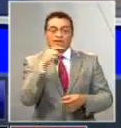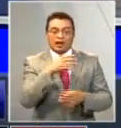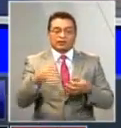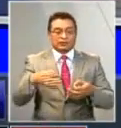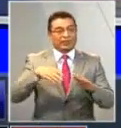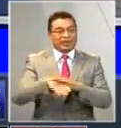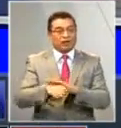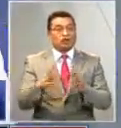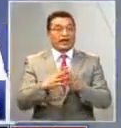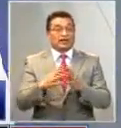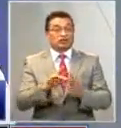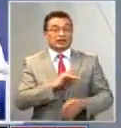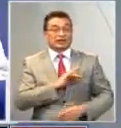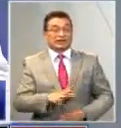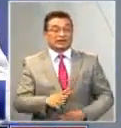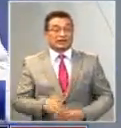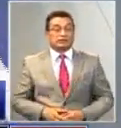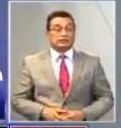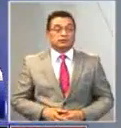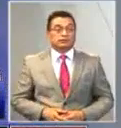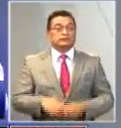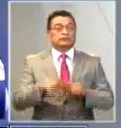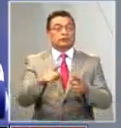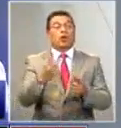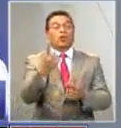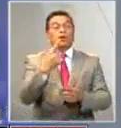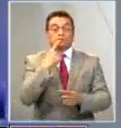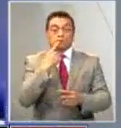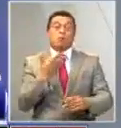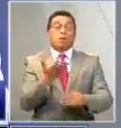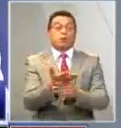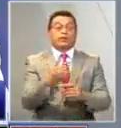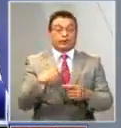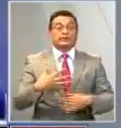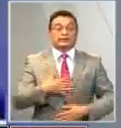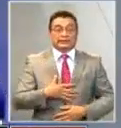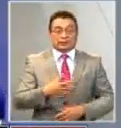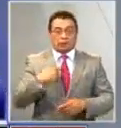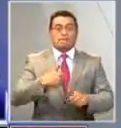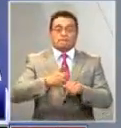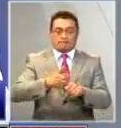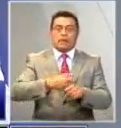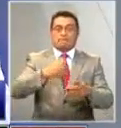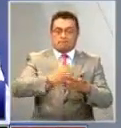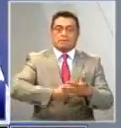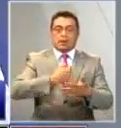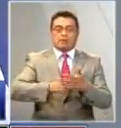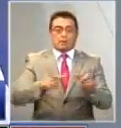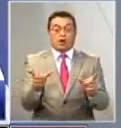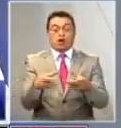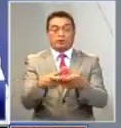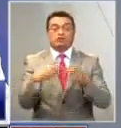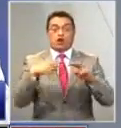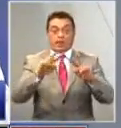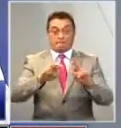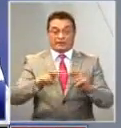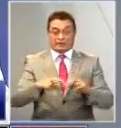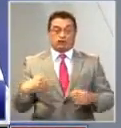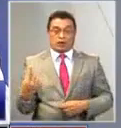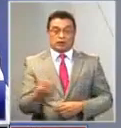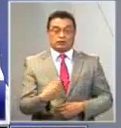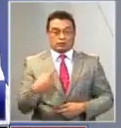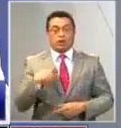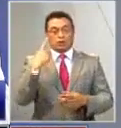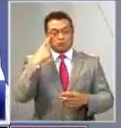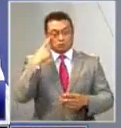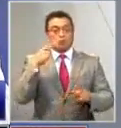dentro del ejército de nuestro país? Mira, una de las propuestas que pretendíamos hacer y vamos a insistir como comisión investigadora es que una de las